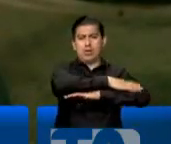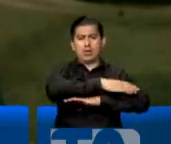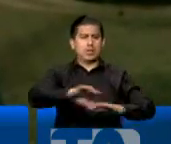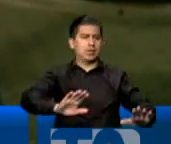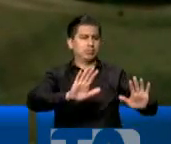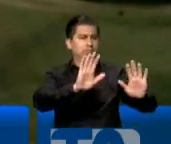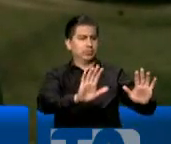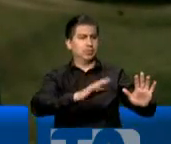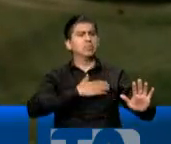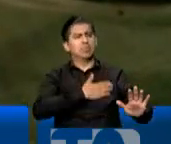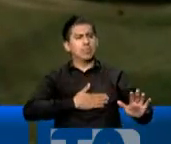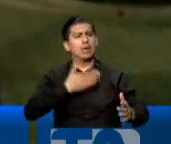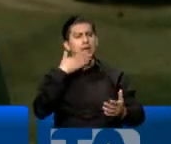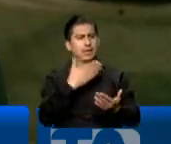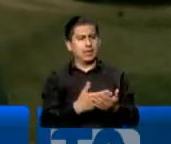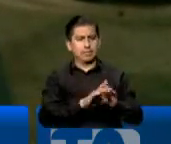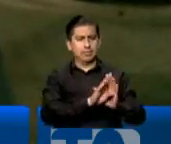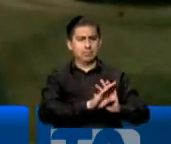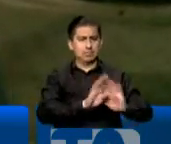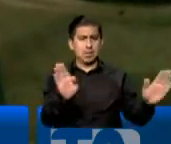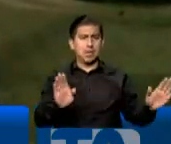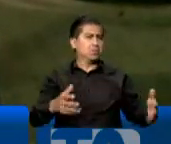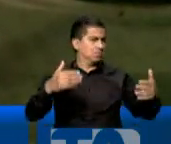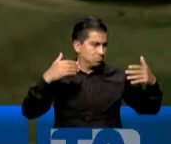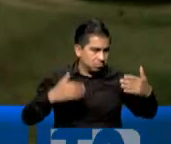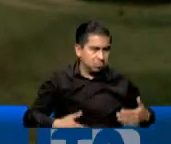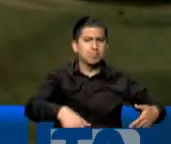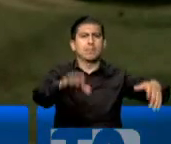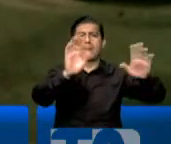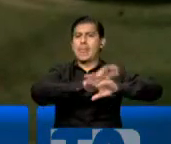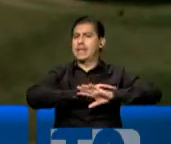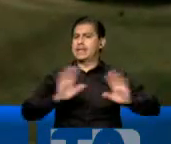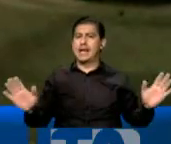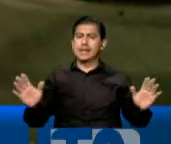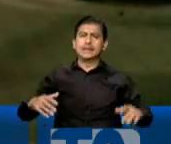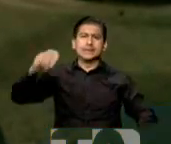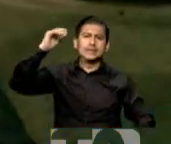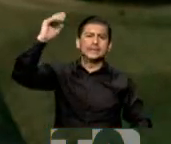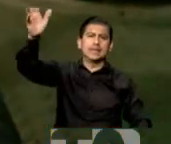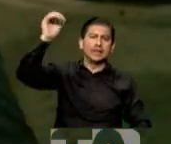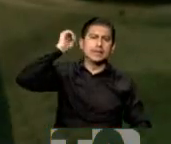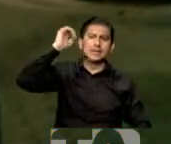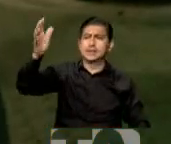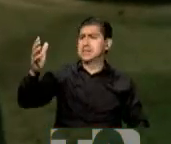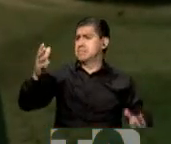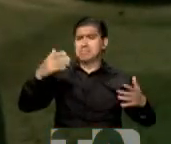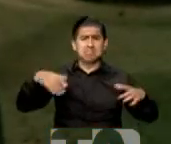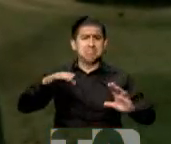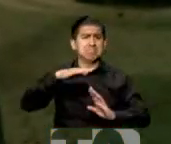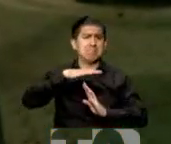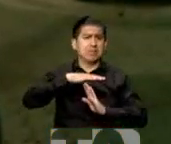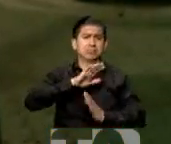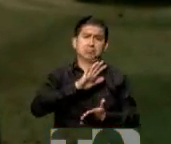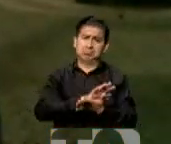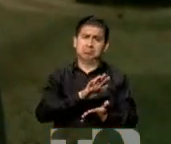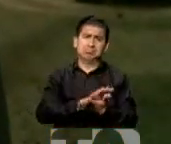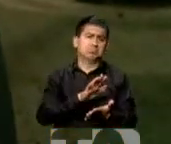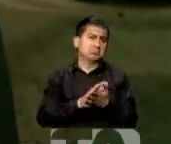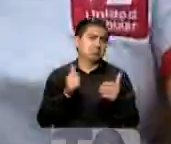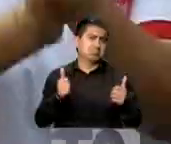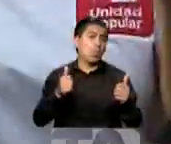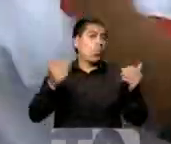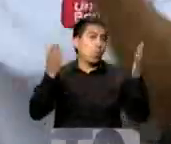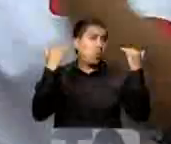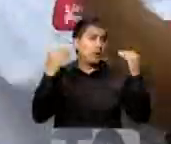autoridad retomó el control de las calles, terminando así una jornada de manifestaciones, según lo esperado, de forma pacífica en el puerto